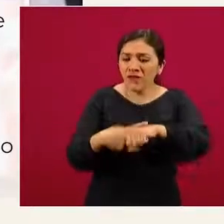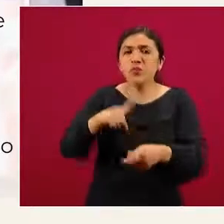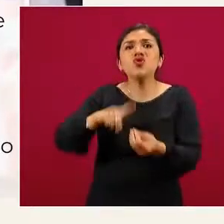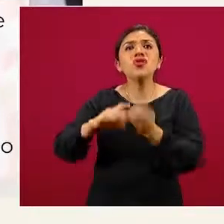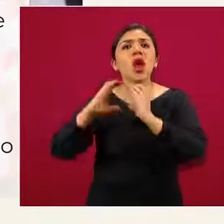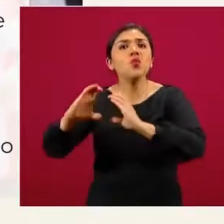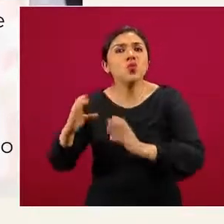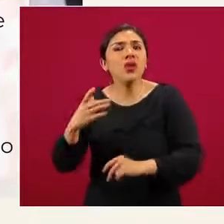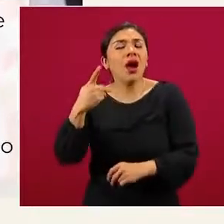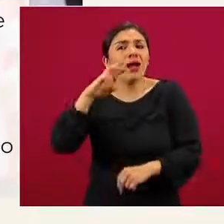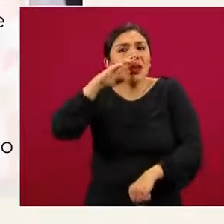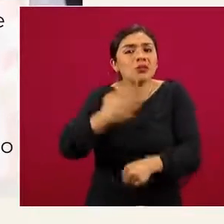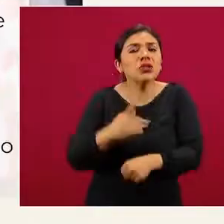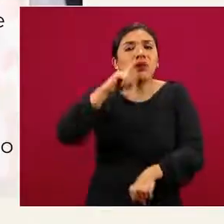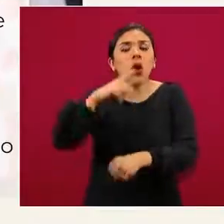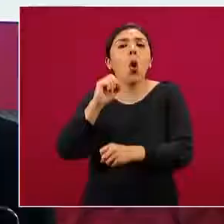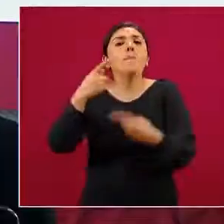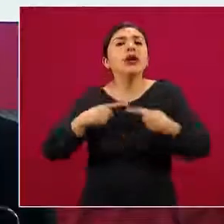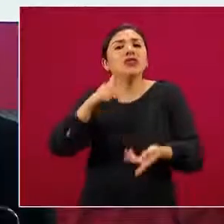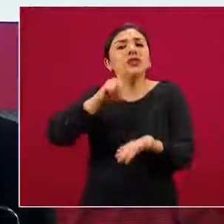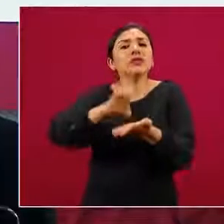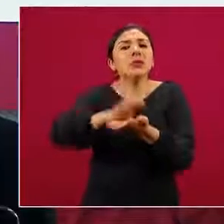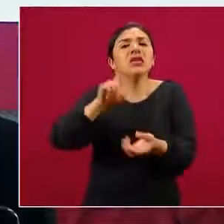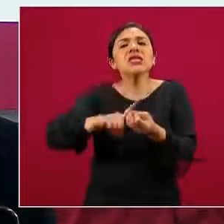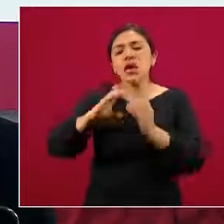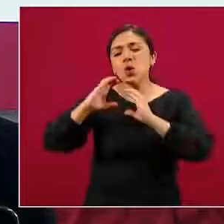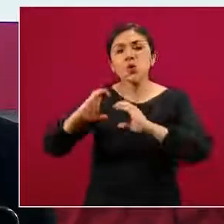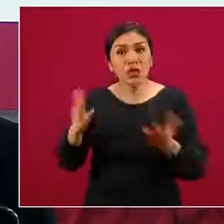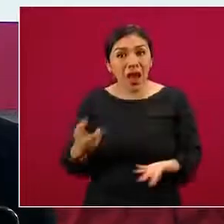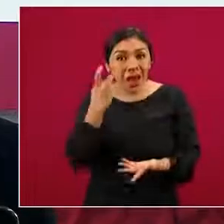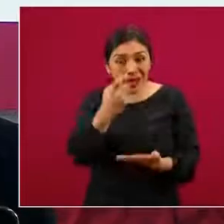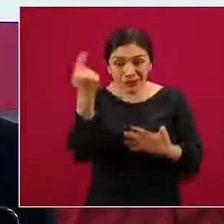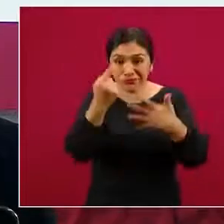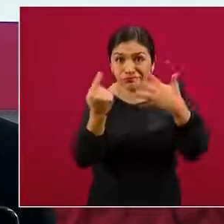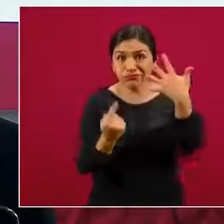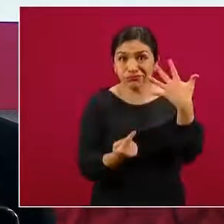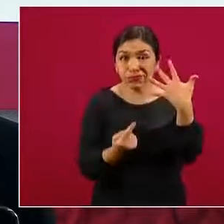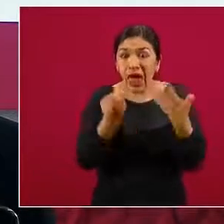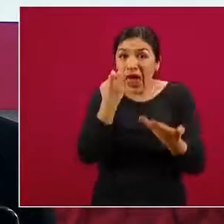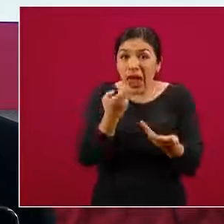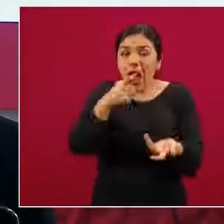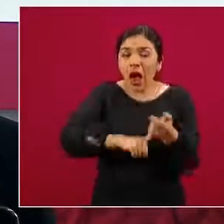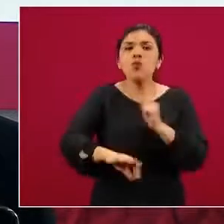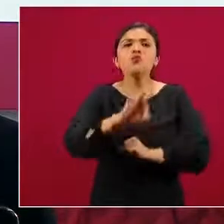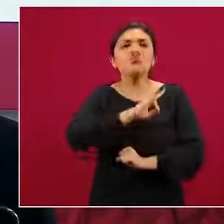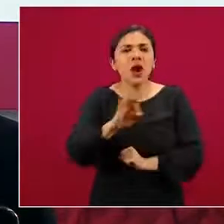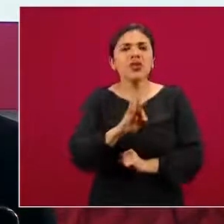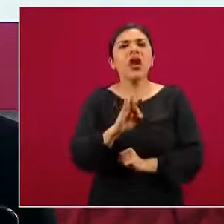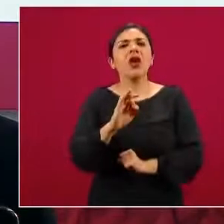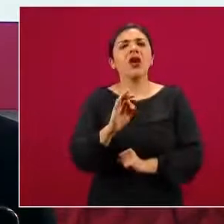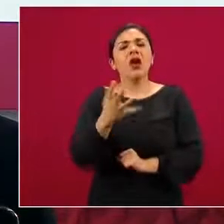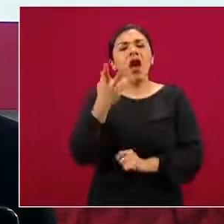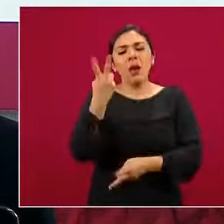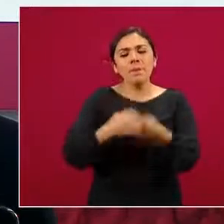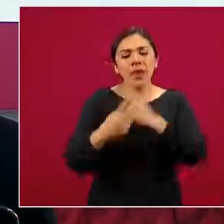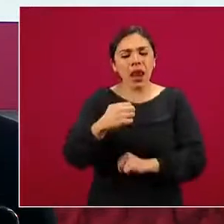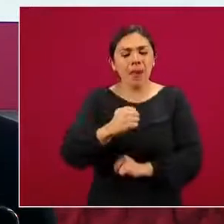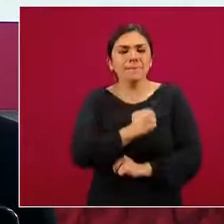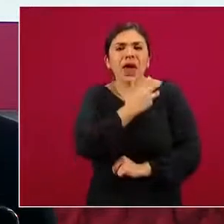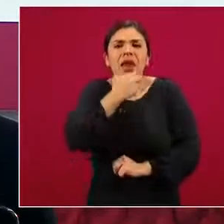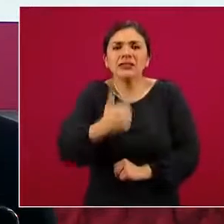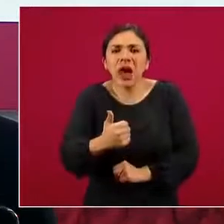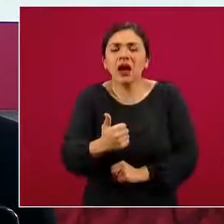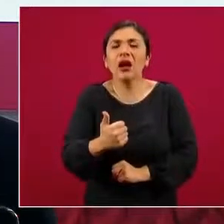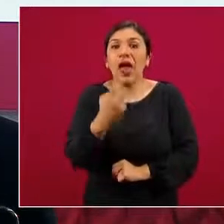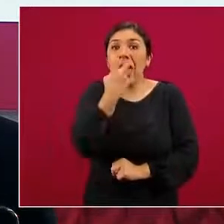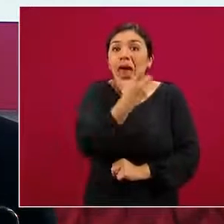los enfermos, de las personas con discapacidad. Y esto crea autonomía, crea bienestar, y eso